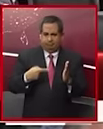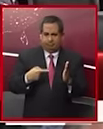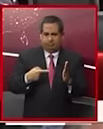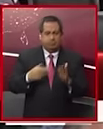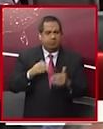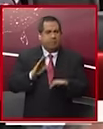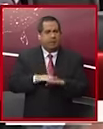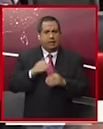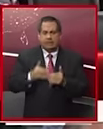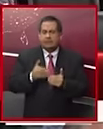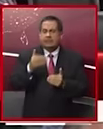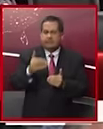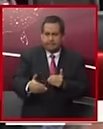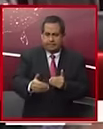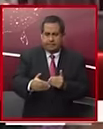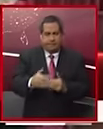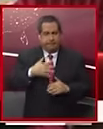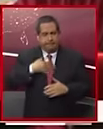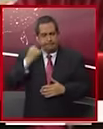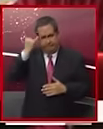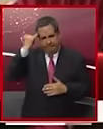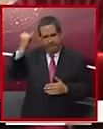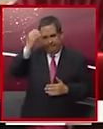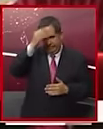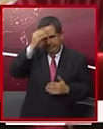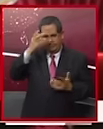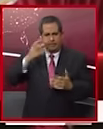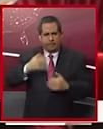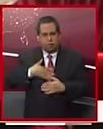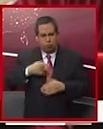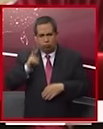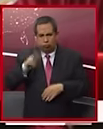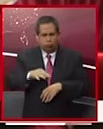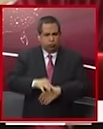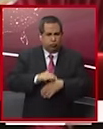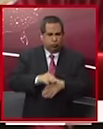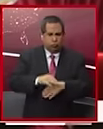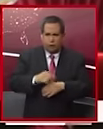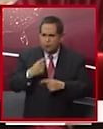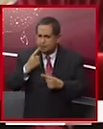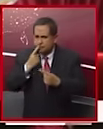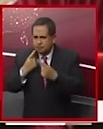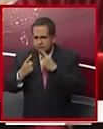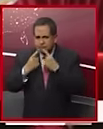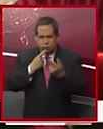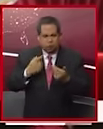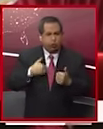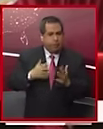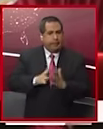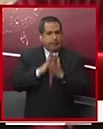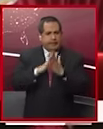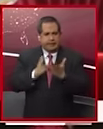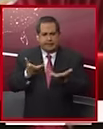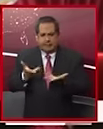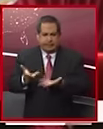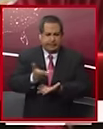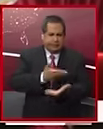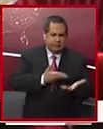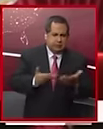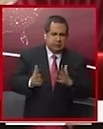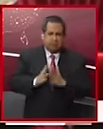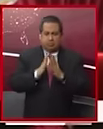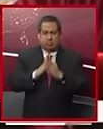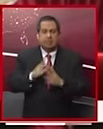da un paso, es mi opinión, lo viví en los debates en los que participé, se da un